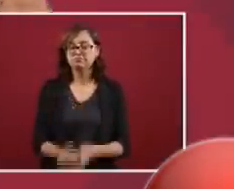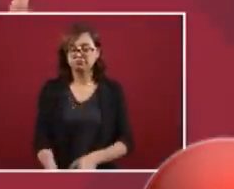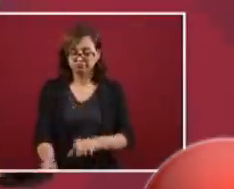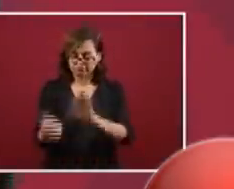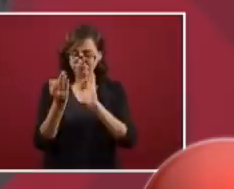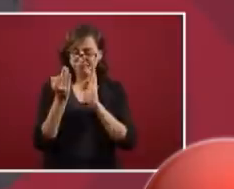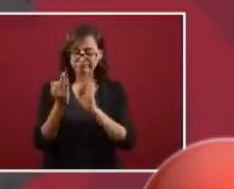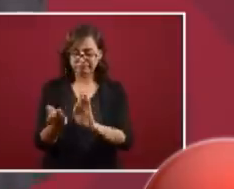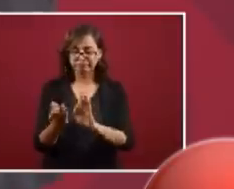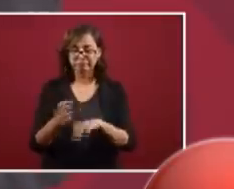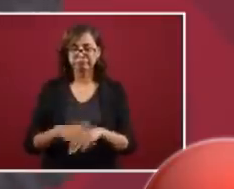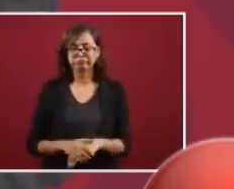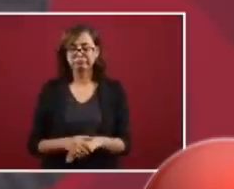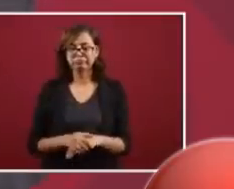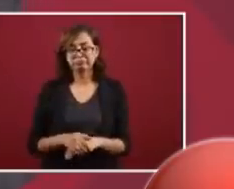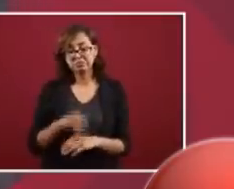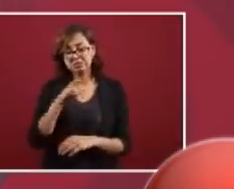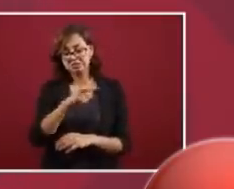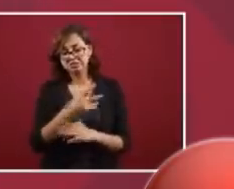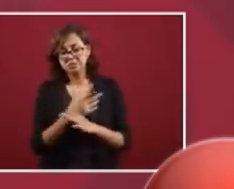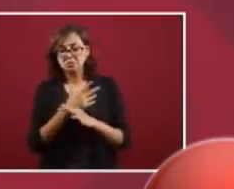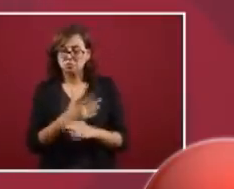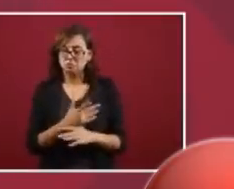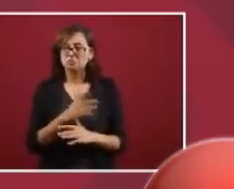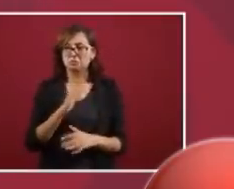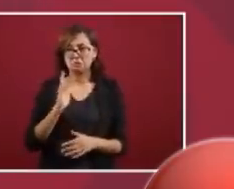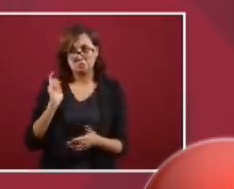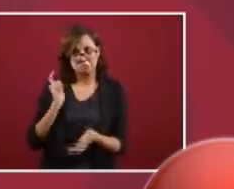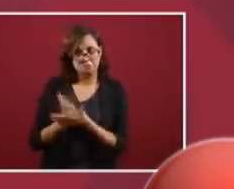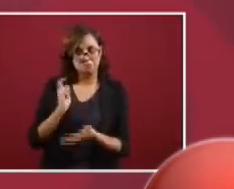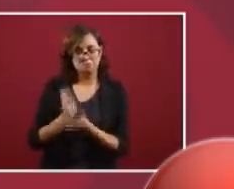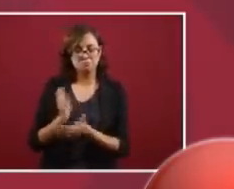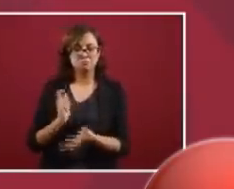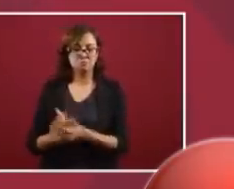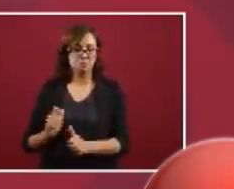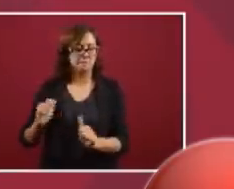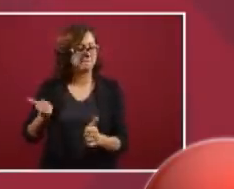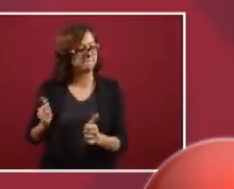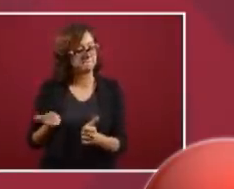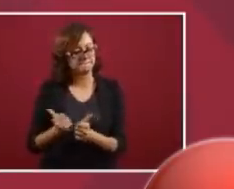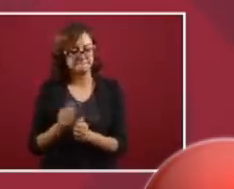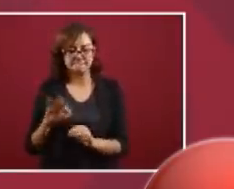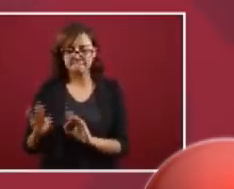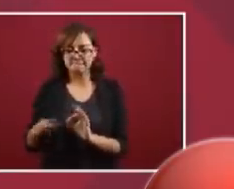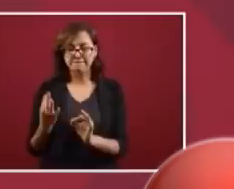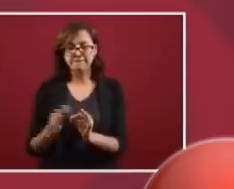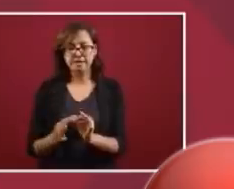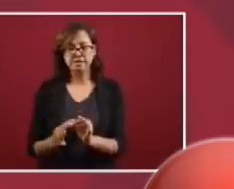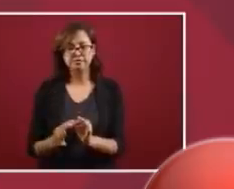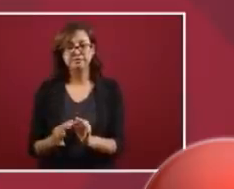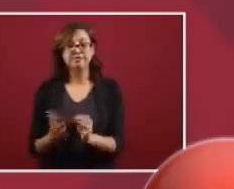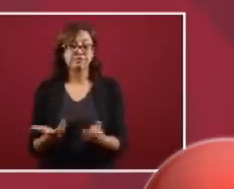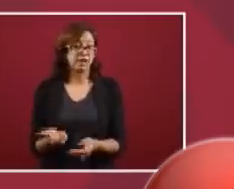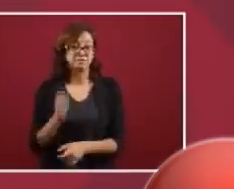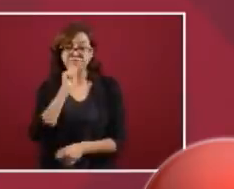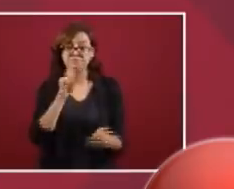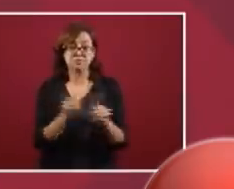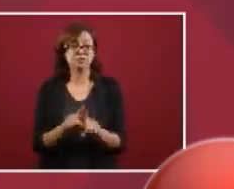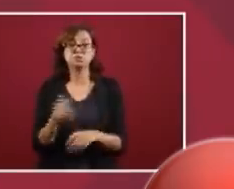y ofrece ponerse al corriente. Pues así,